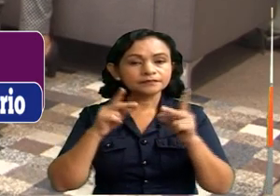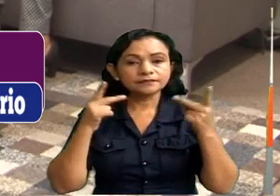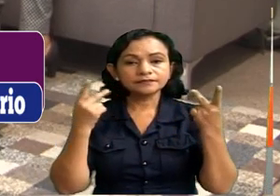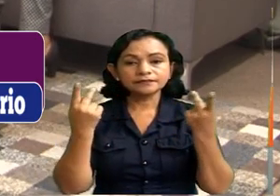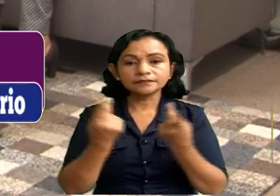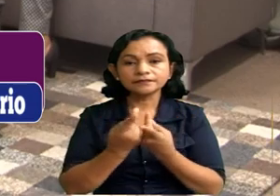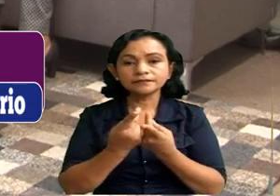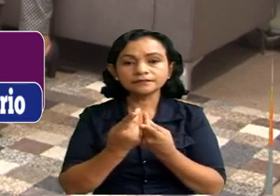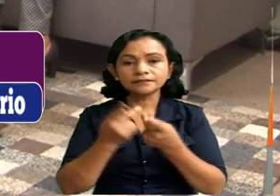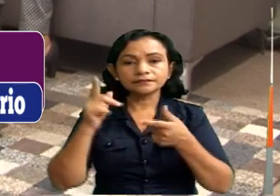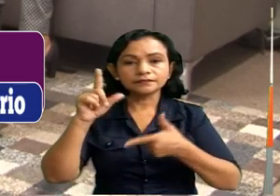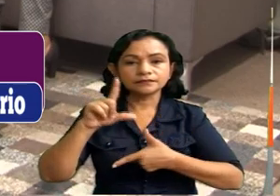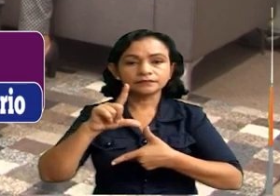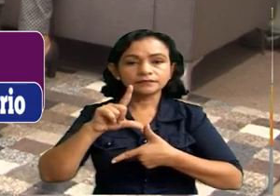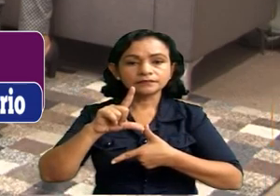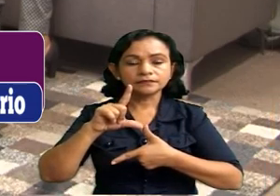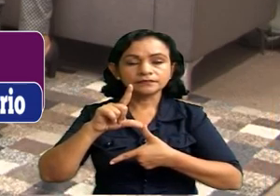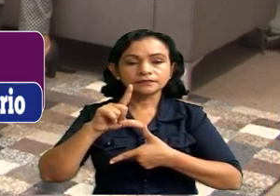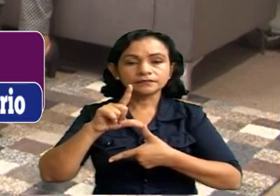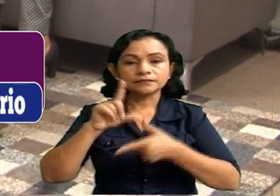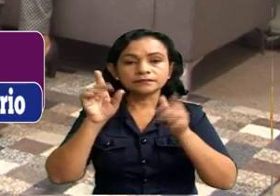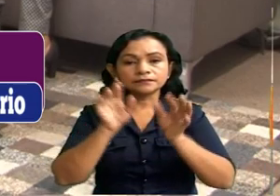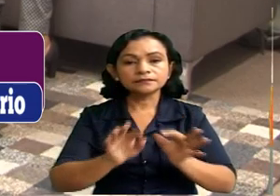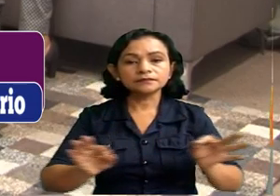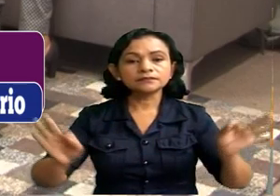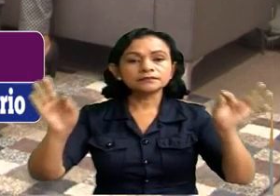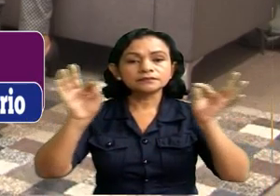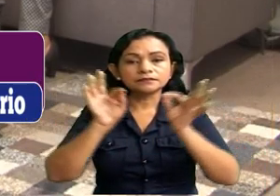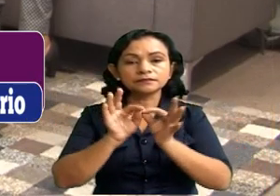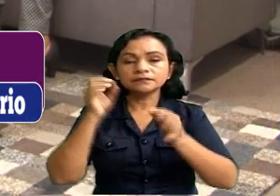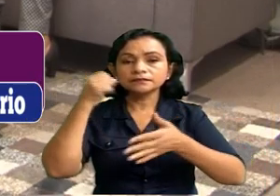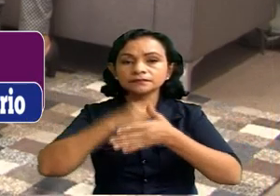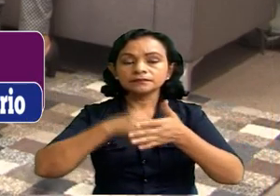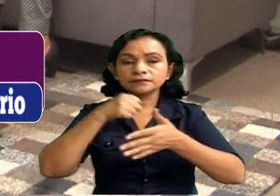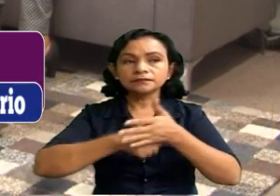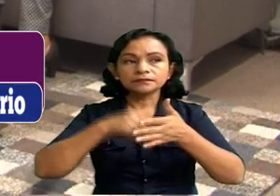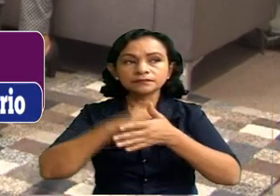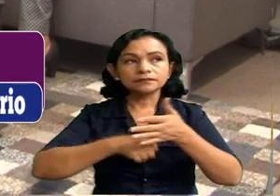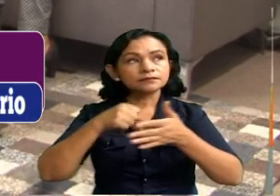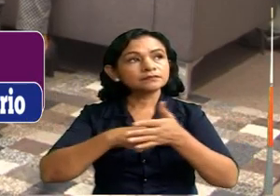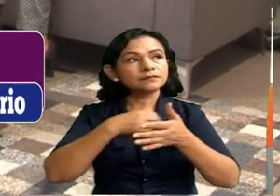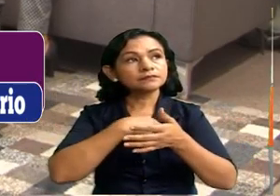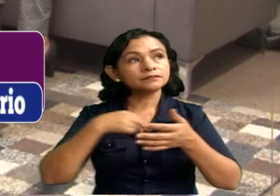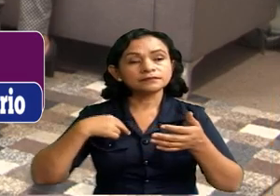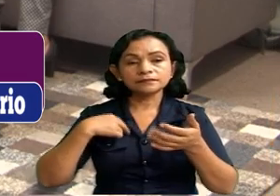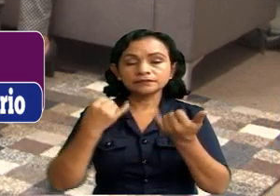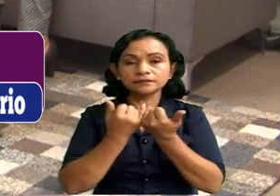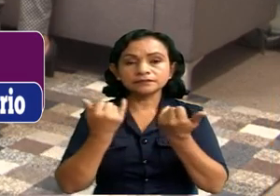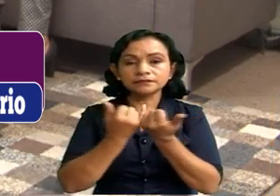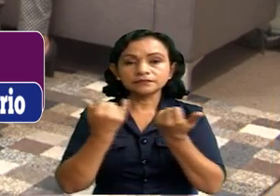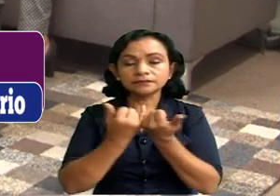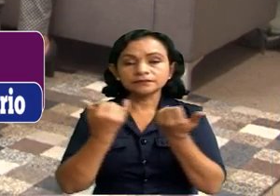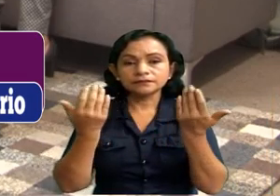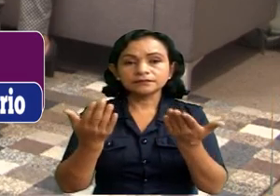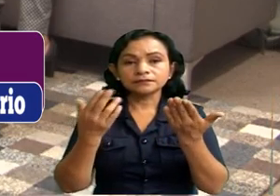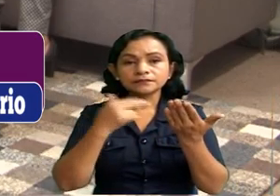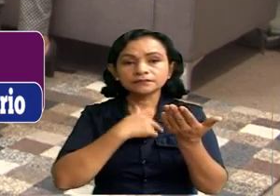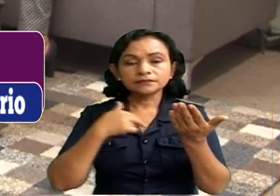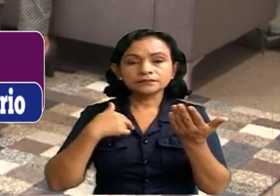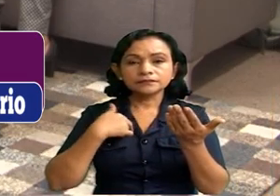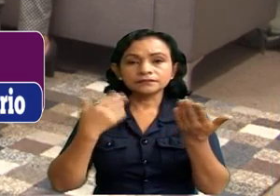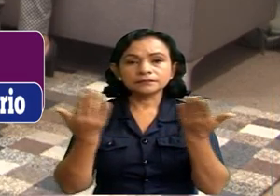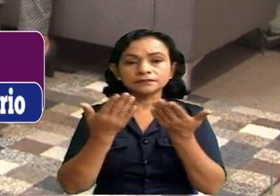pueblos de Latinoamérica, el Caribe y el mundo, lo más importante es fortalecer las ideas, porque Chávez vino a revolucionar las ideas del pueblo,